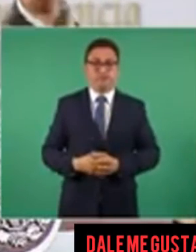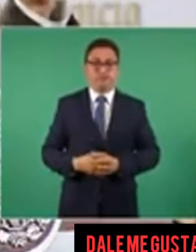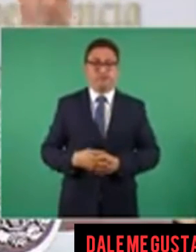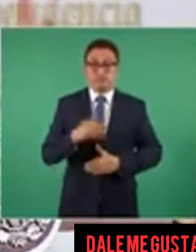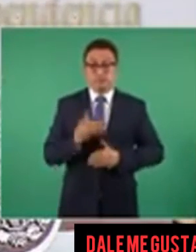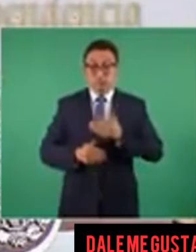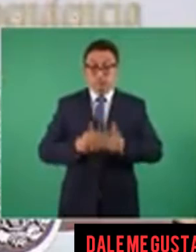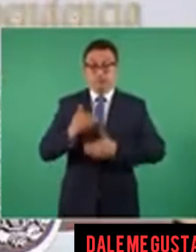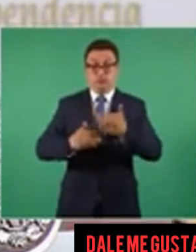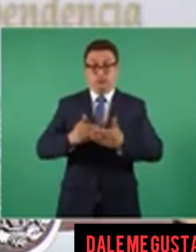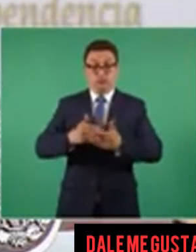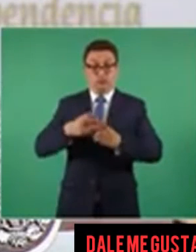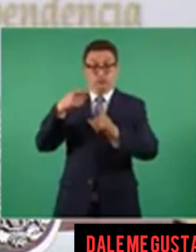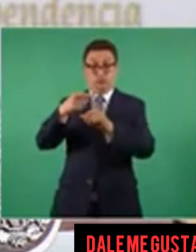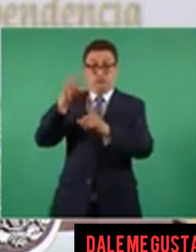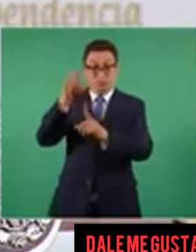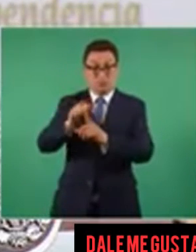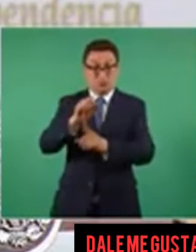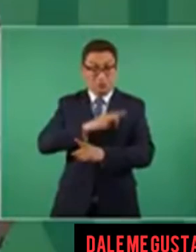logra llevar a cabo